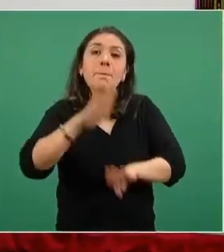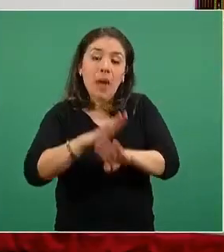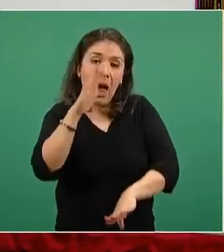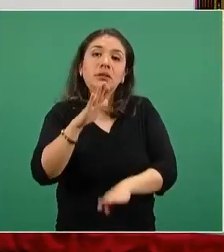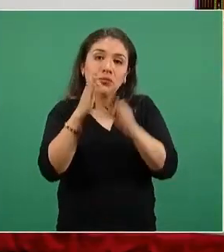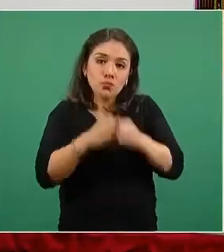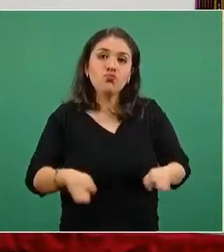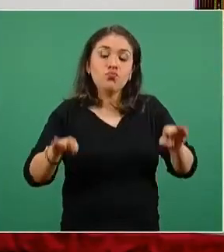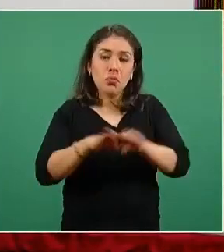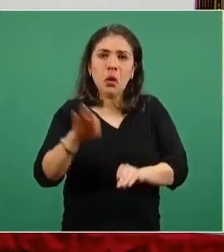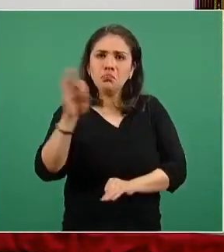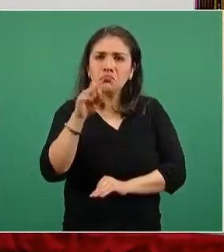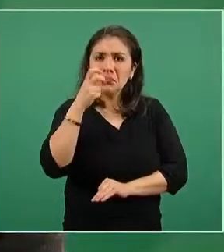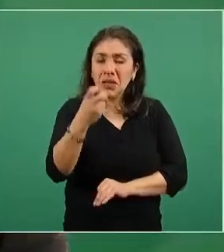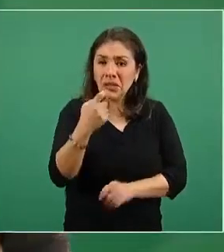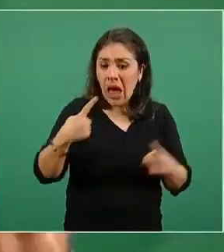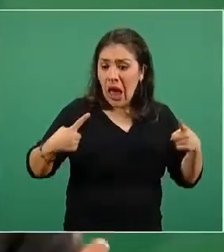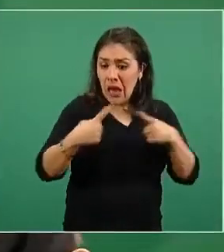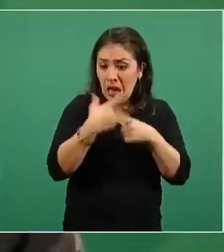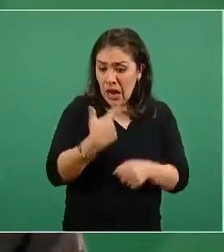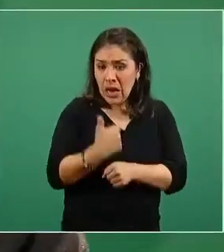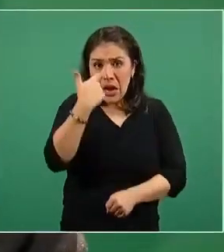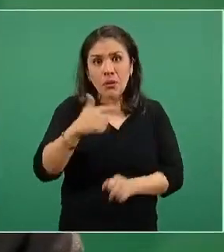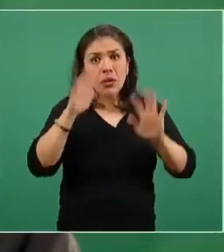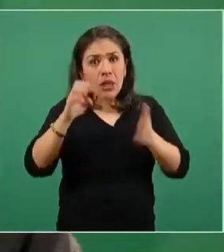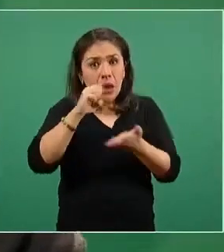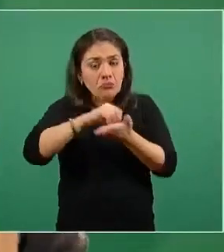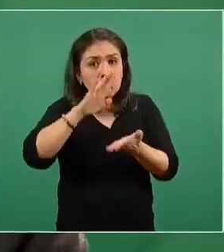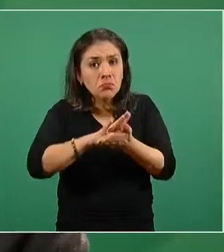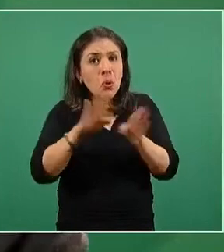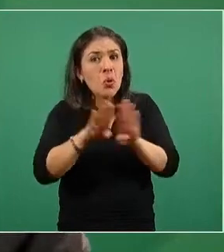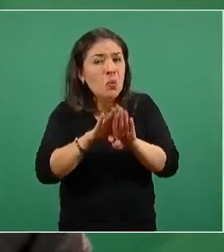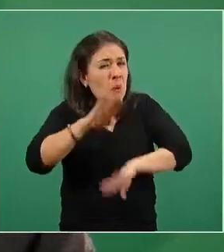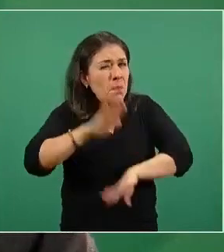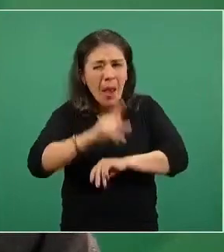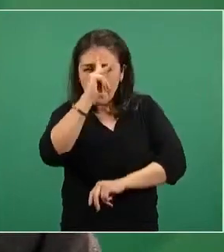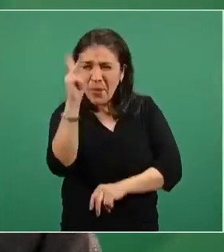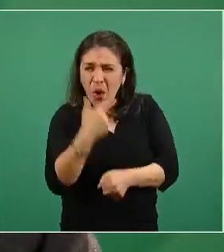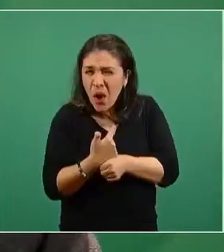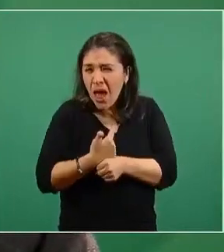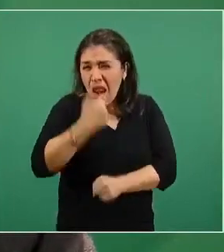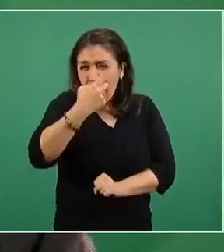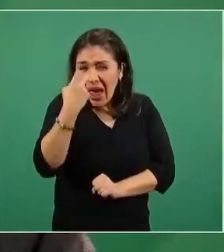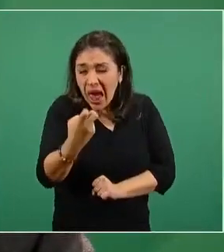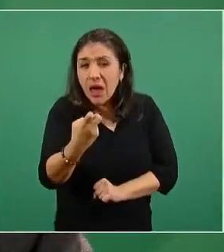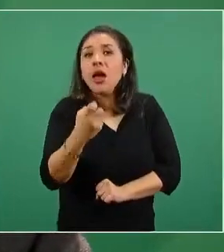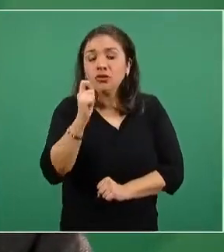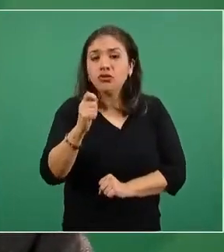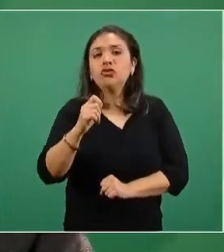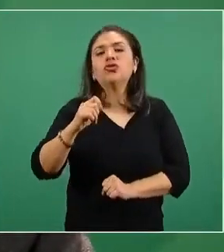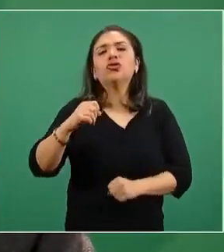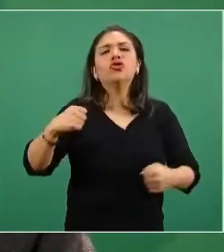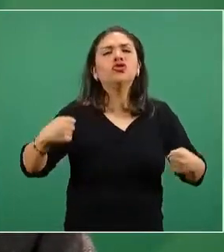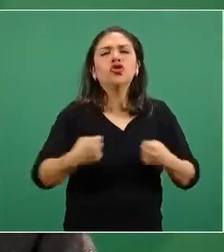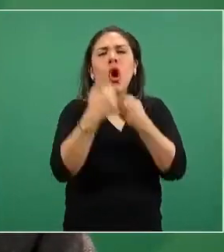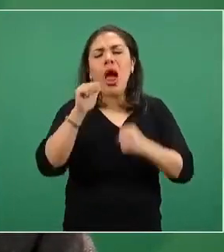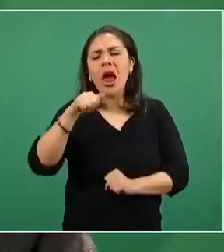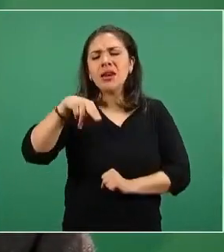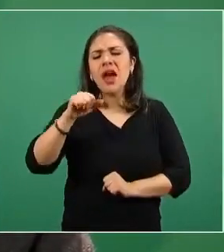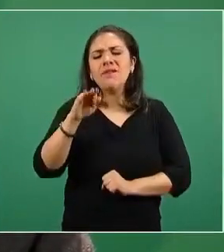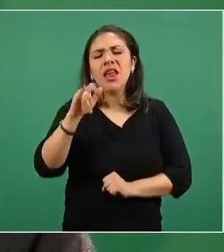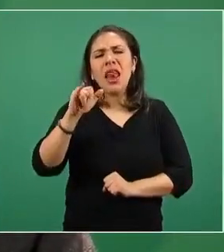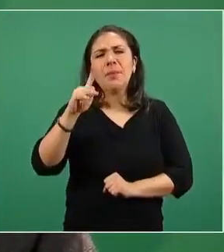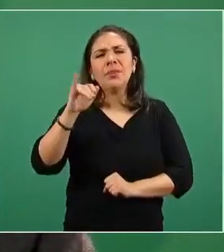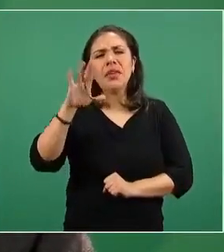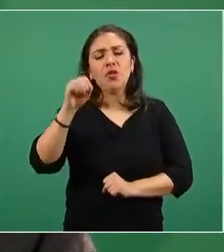la naturaleza de esa alergia grave se ha expresado con la forma más grave de la alergia, que es el choque anafiláctico, entonces